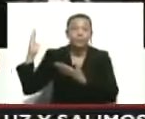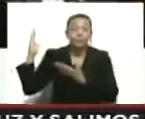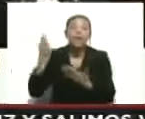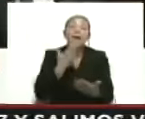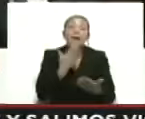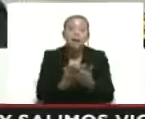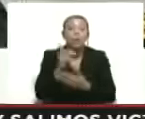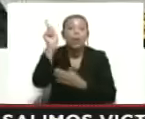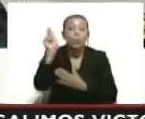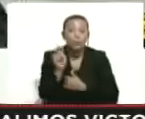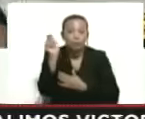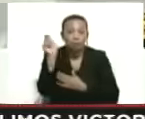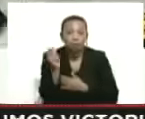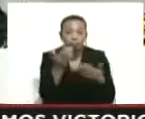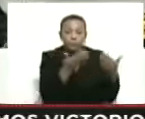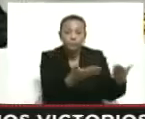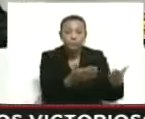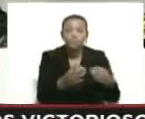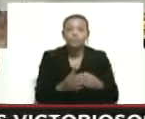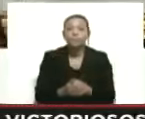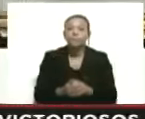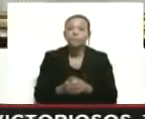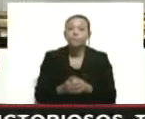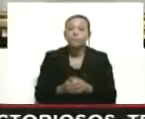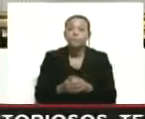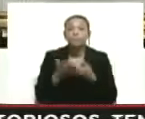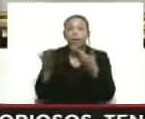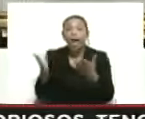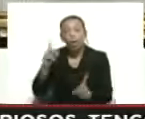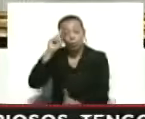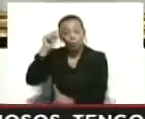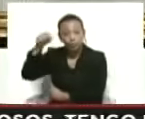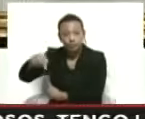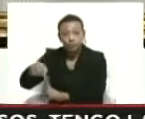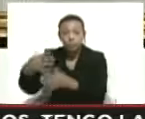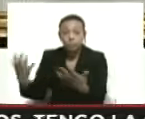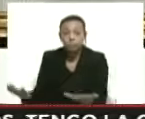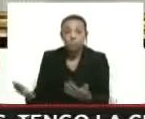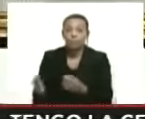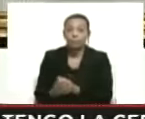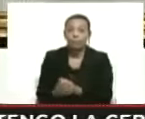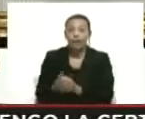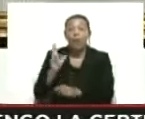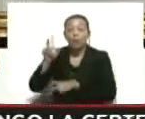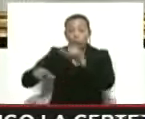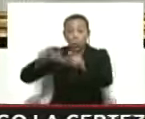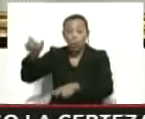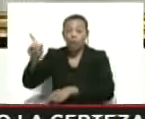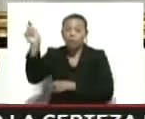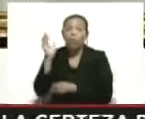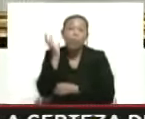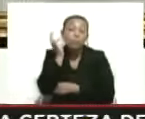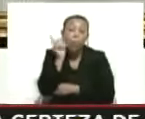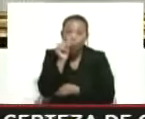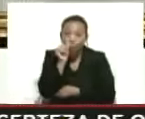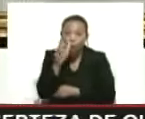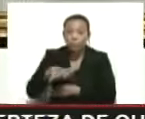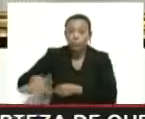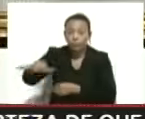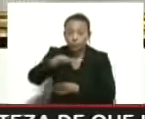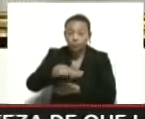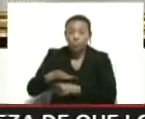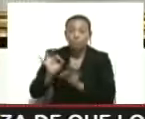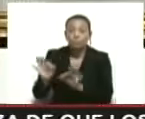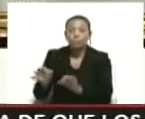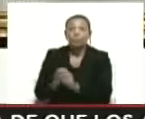Gracias, diputadas y diputados. En consideración, las honorables diputadas y los honorables